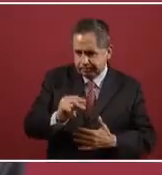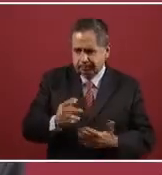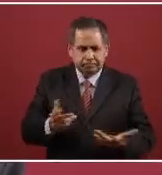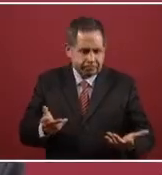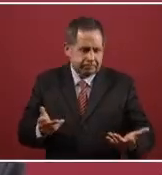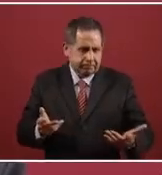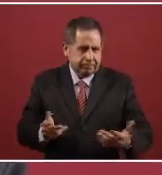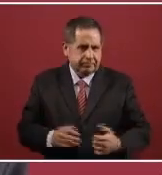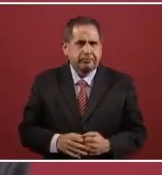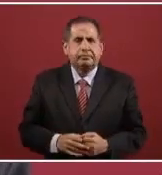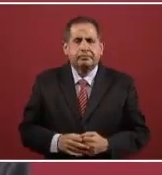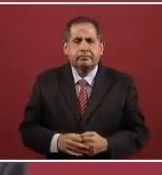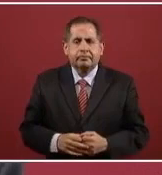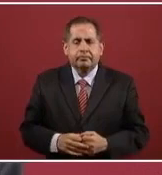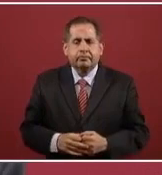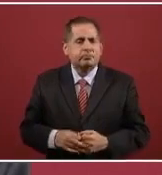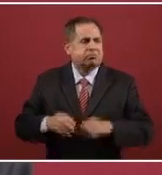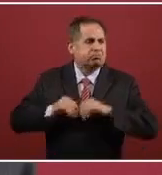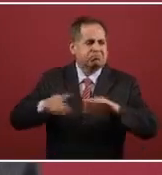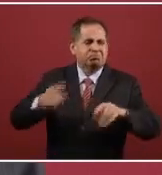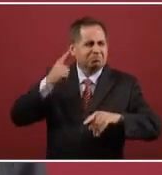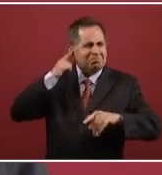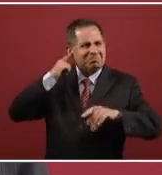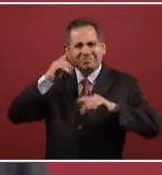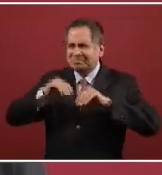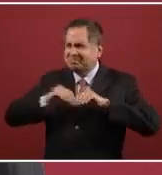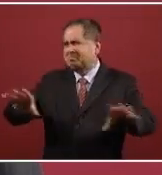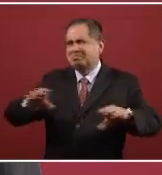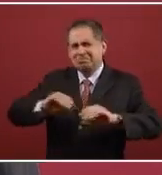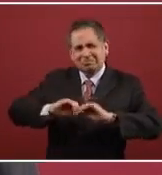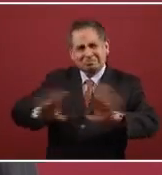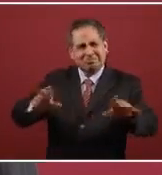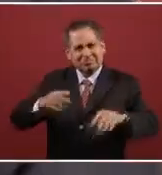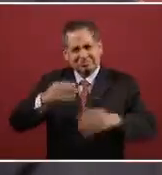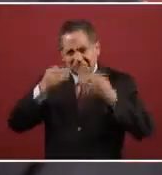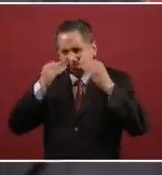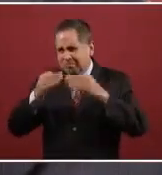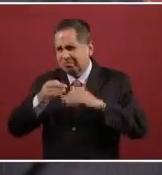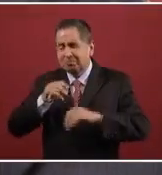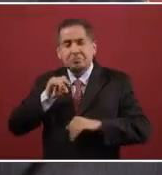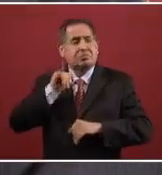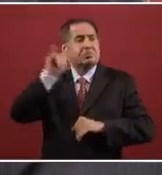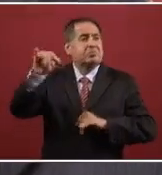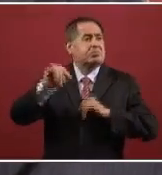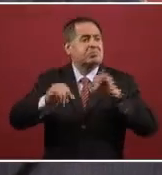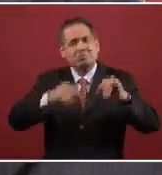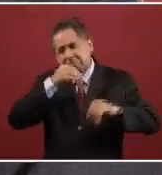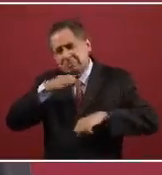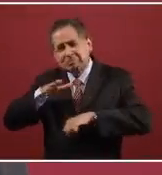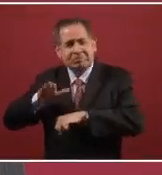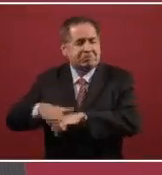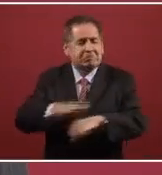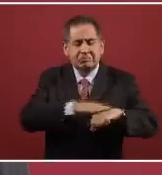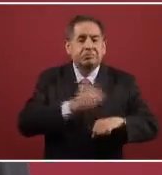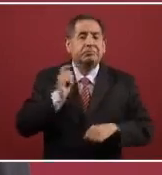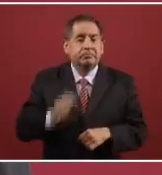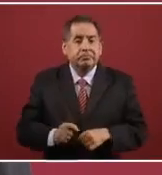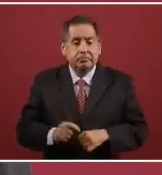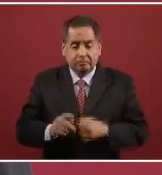que se escuche bien, que se escuche lejos, no a la